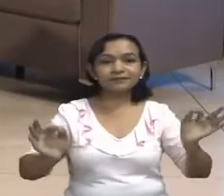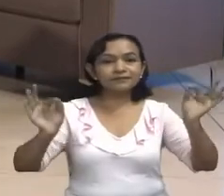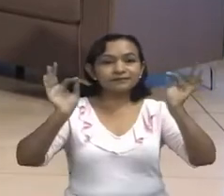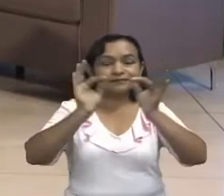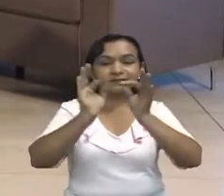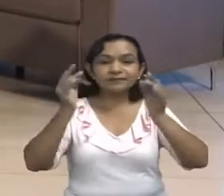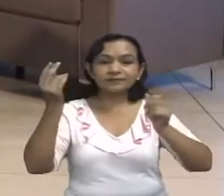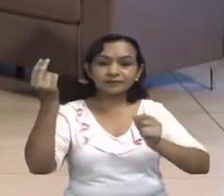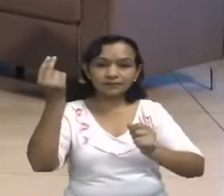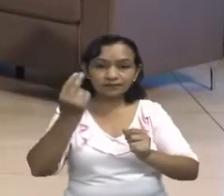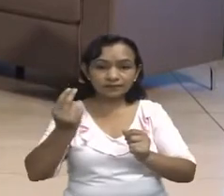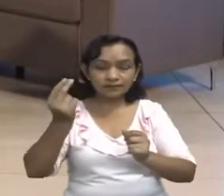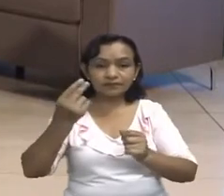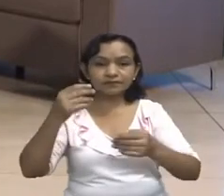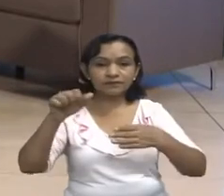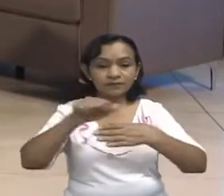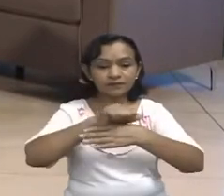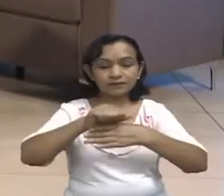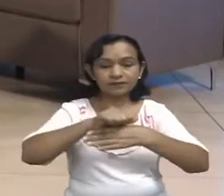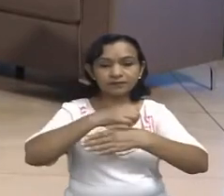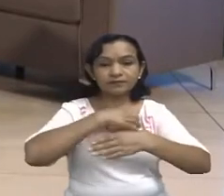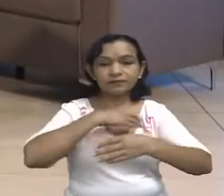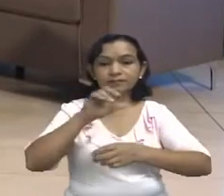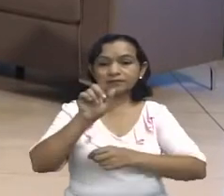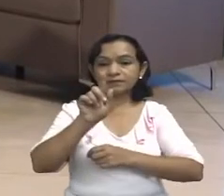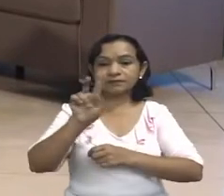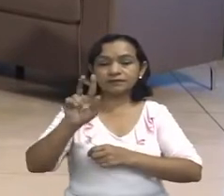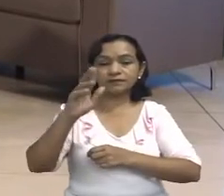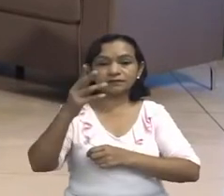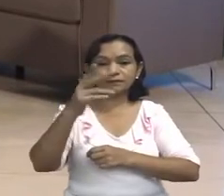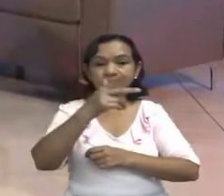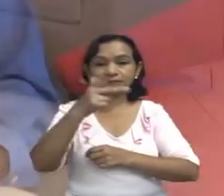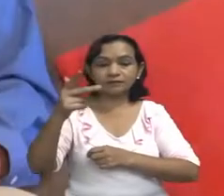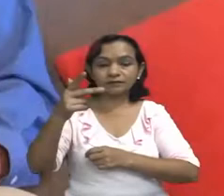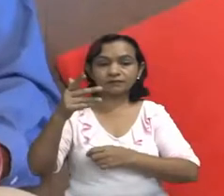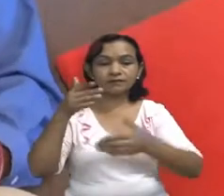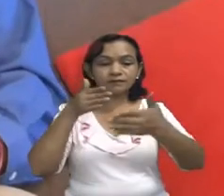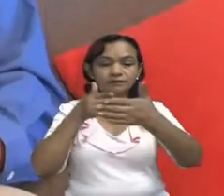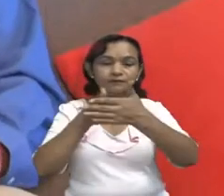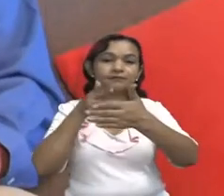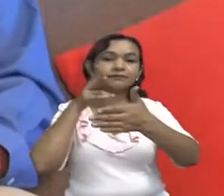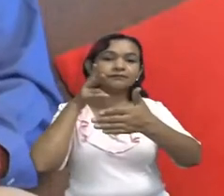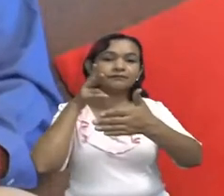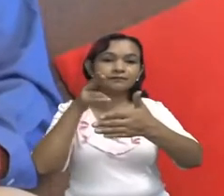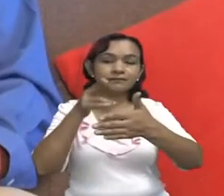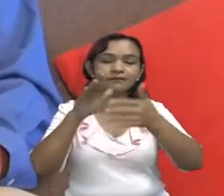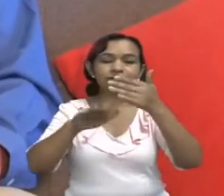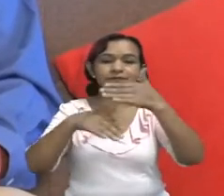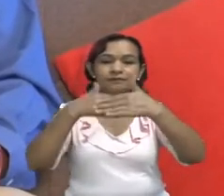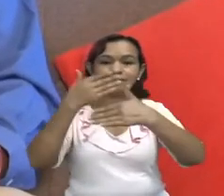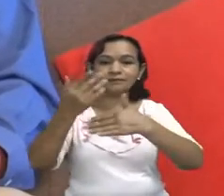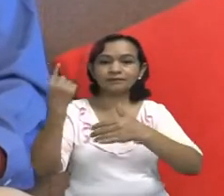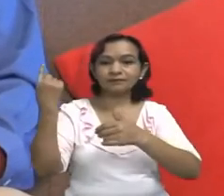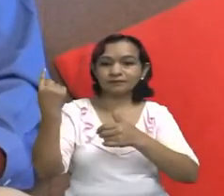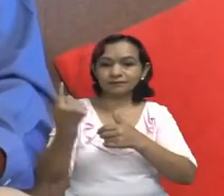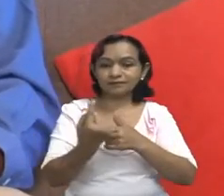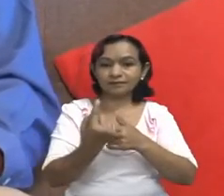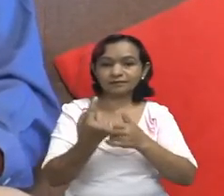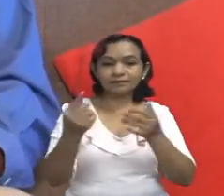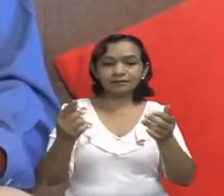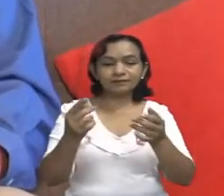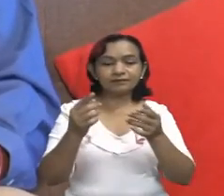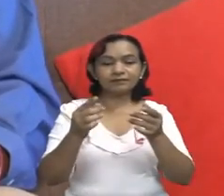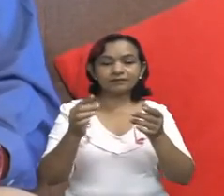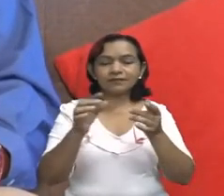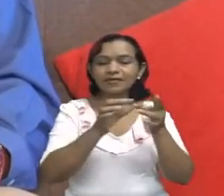de esa aplicación del ejercicio práctico en el canal parlamentario. Liz, tenemos que hacer nuestra primera pausa. Ya se encuentra con nosotros también un